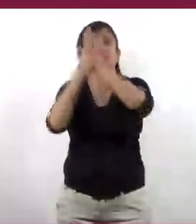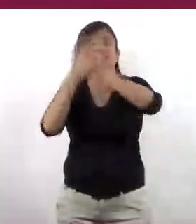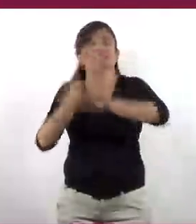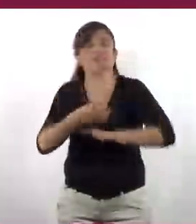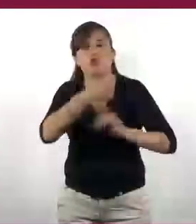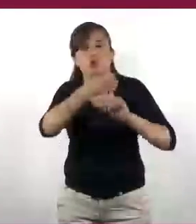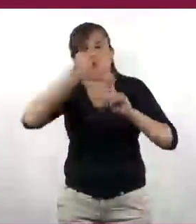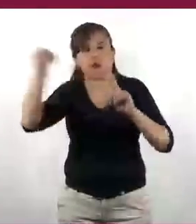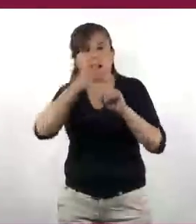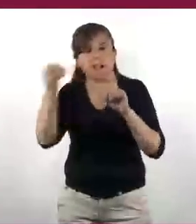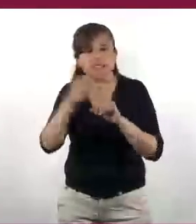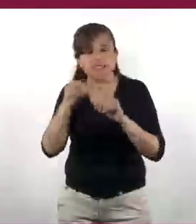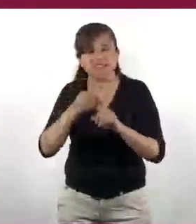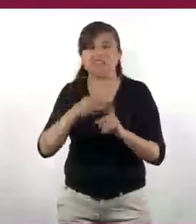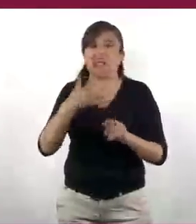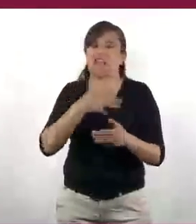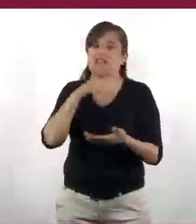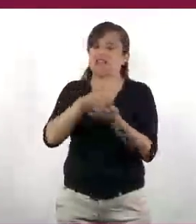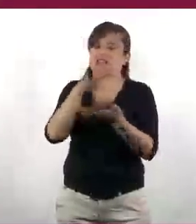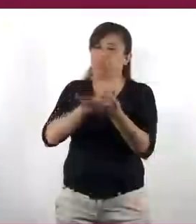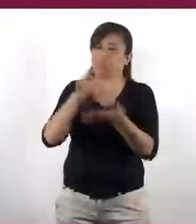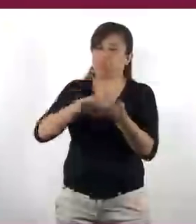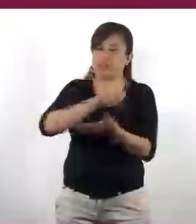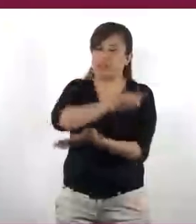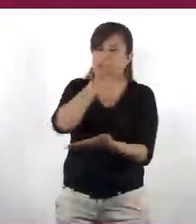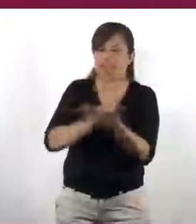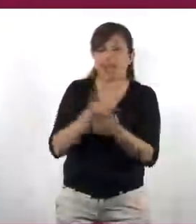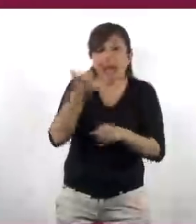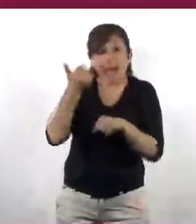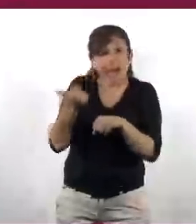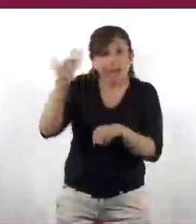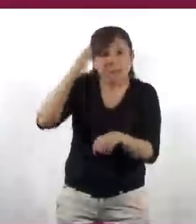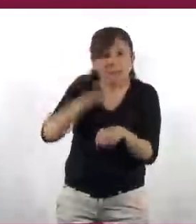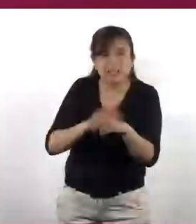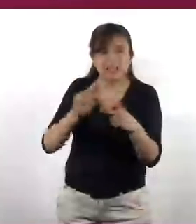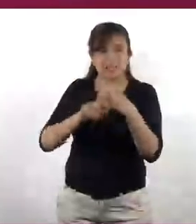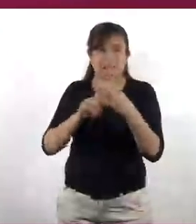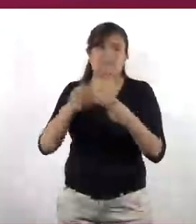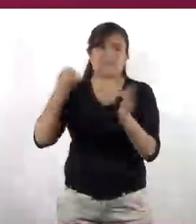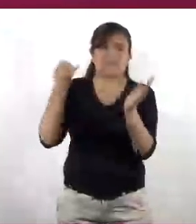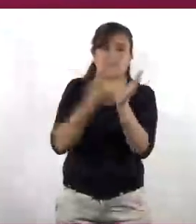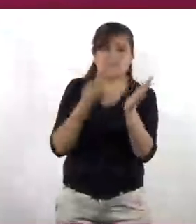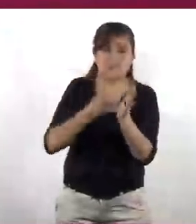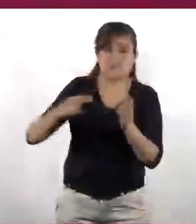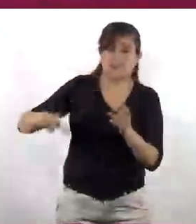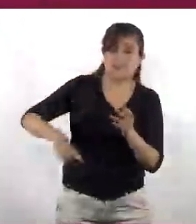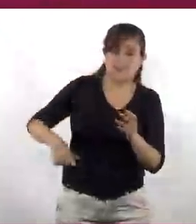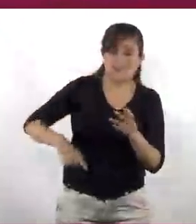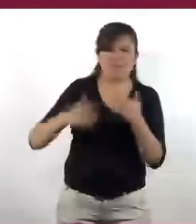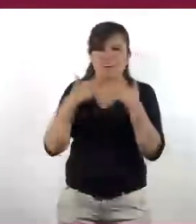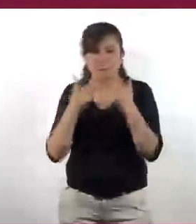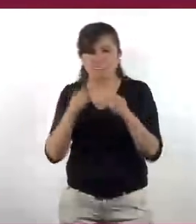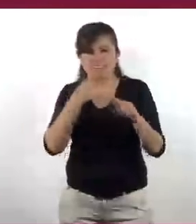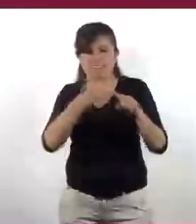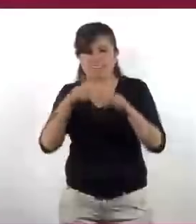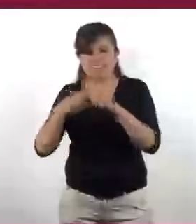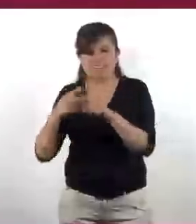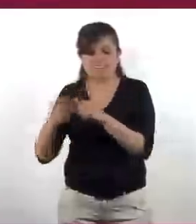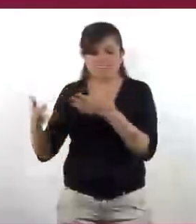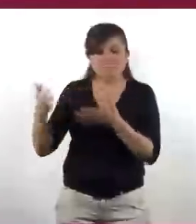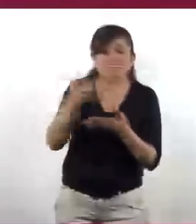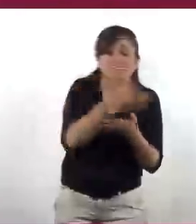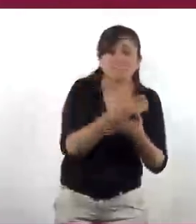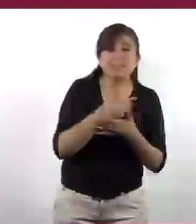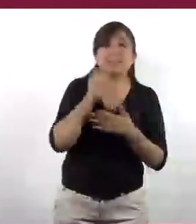organización profundamente arraigados en la economía, la administración, el fisco y las relaciones sociales. Ante estas,